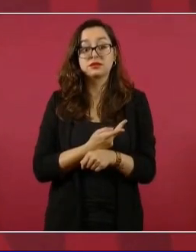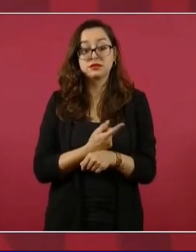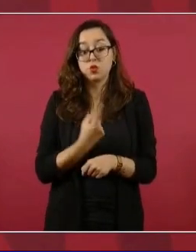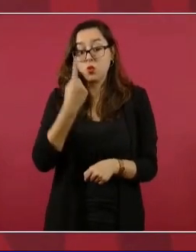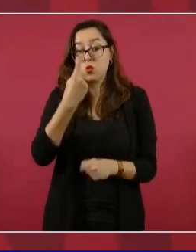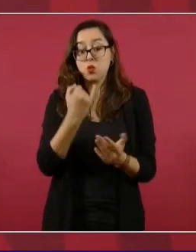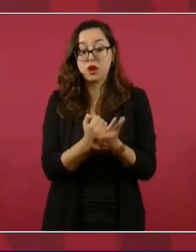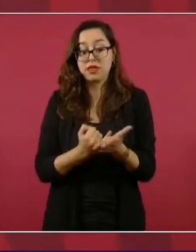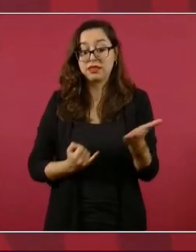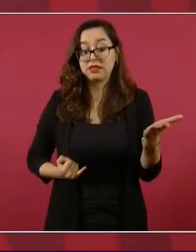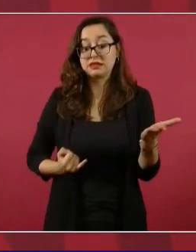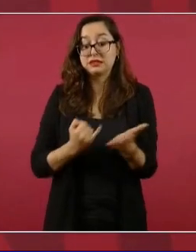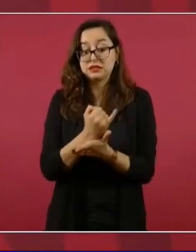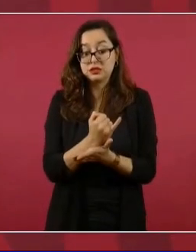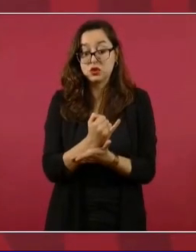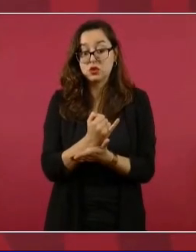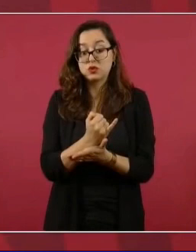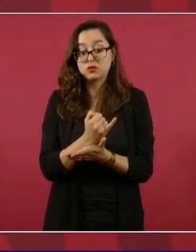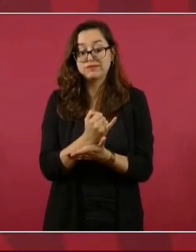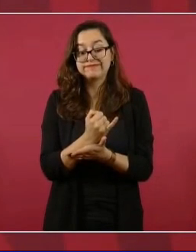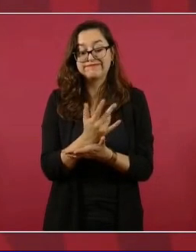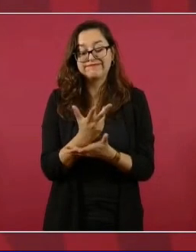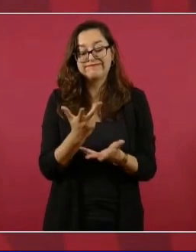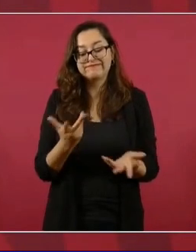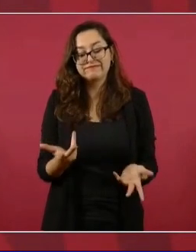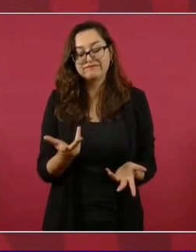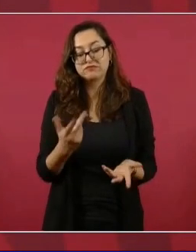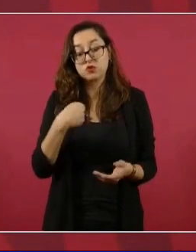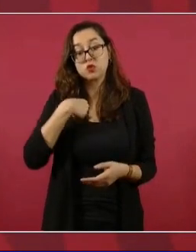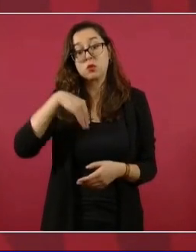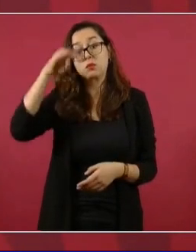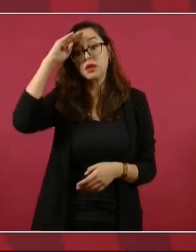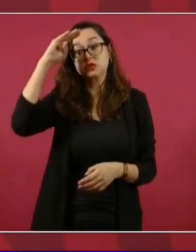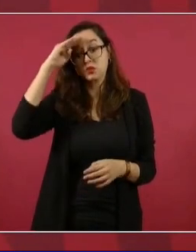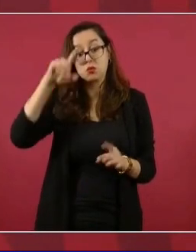yo sostengo que positivo,